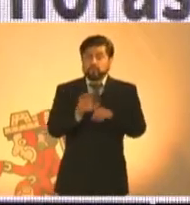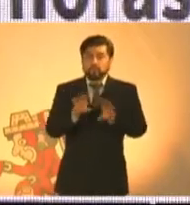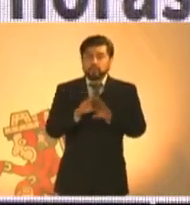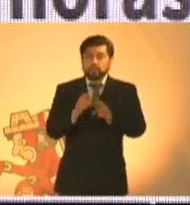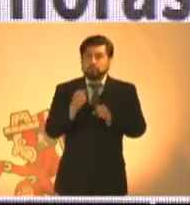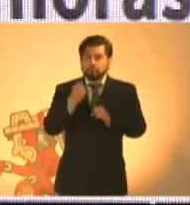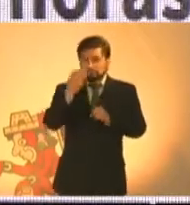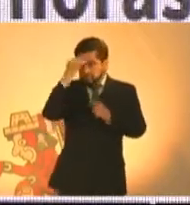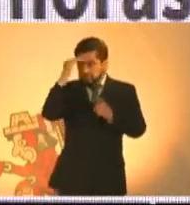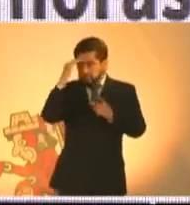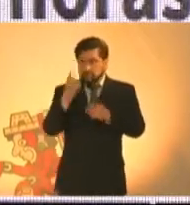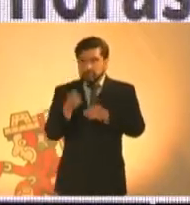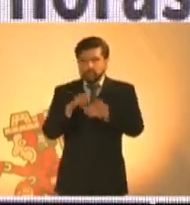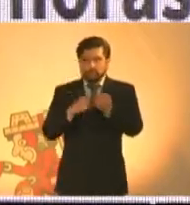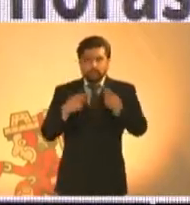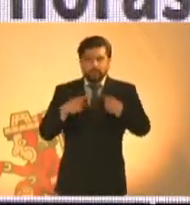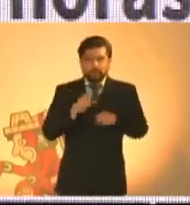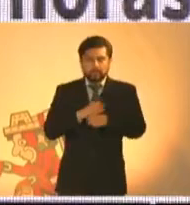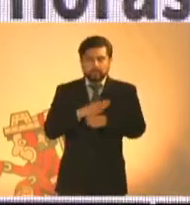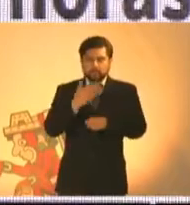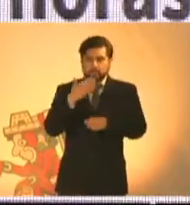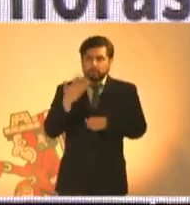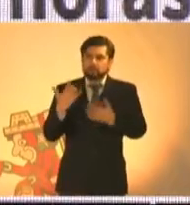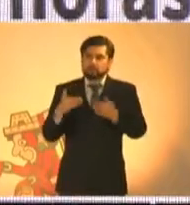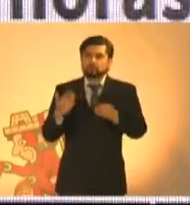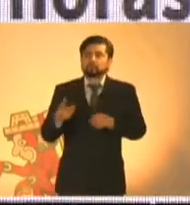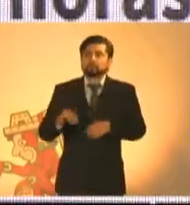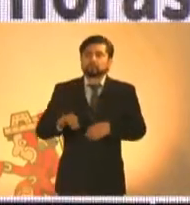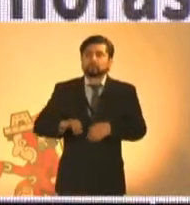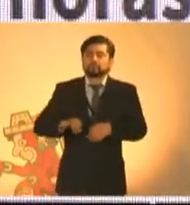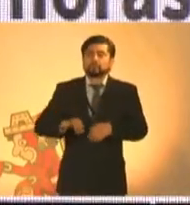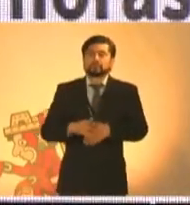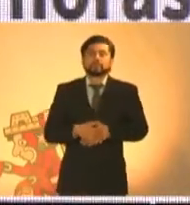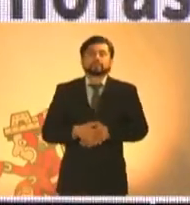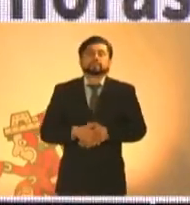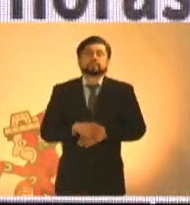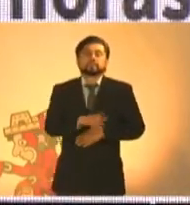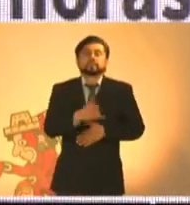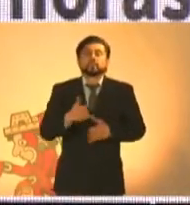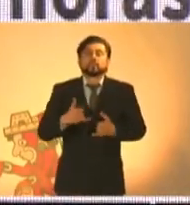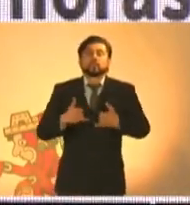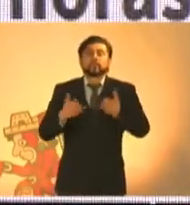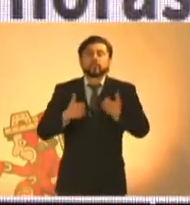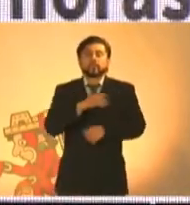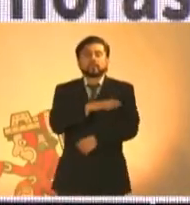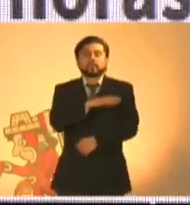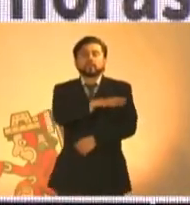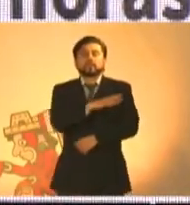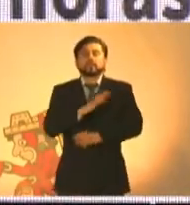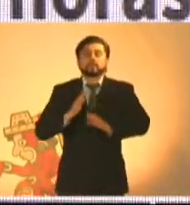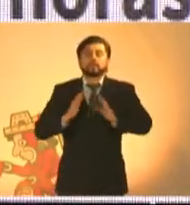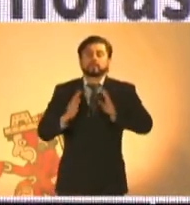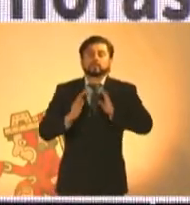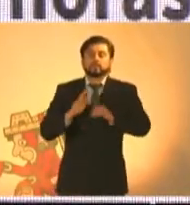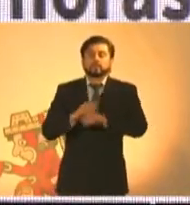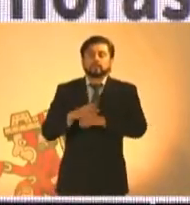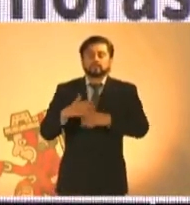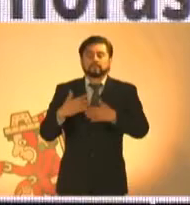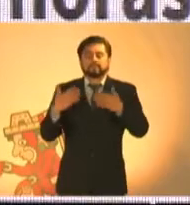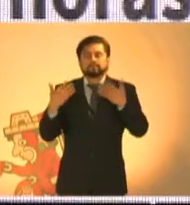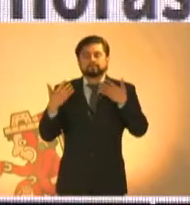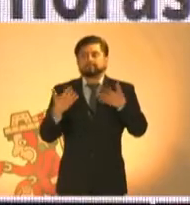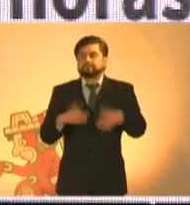personaje central fascinante compañeros el joven general sucre es fascinante